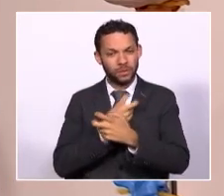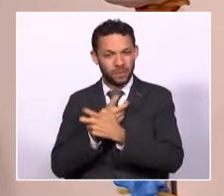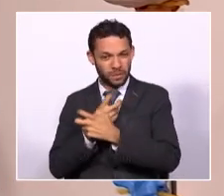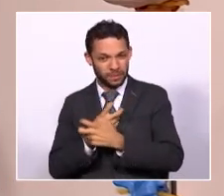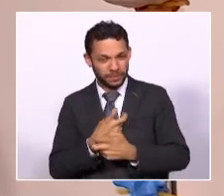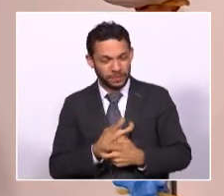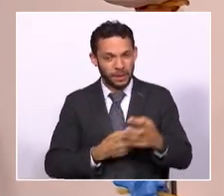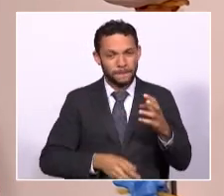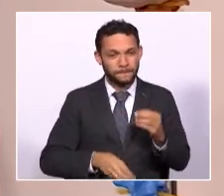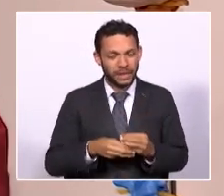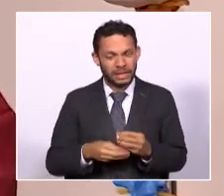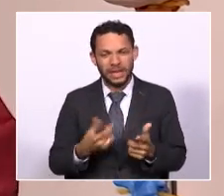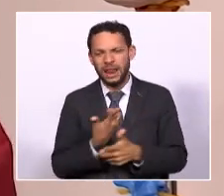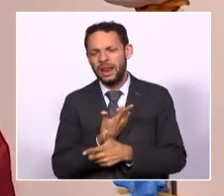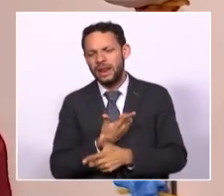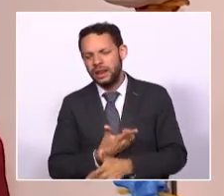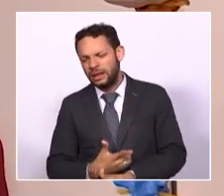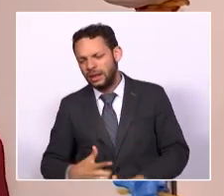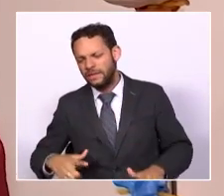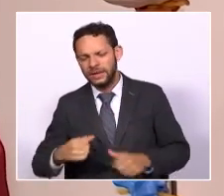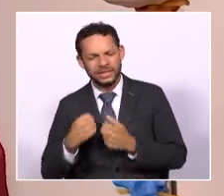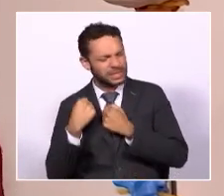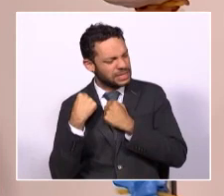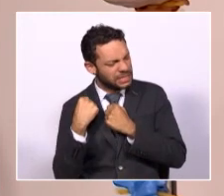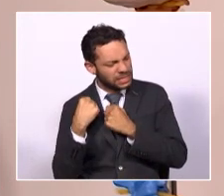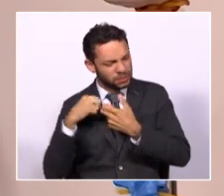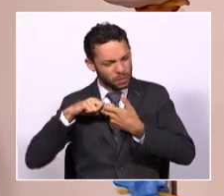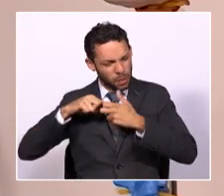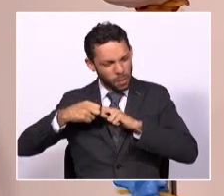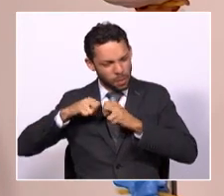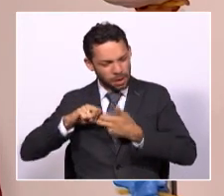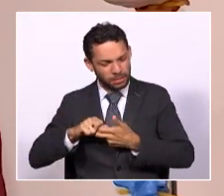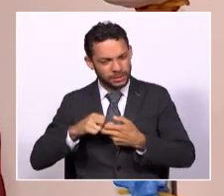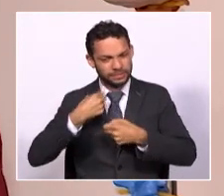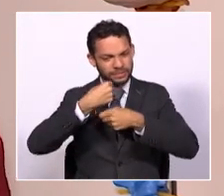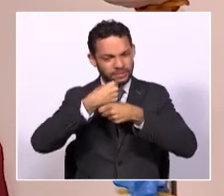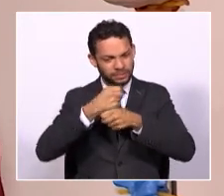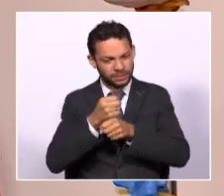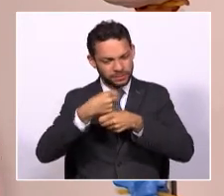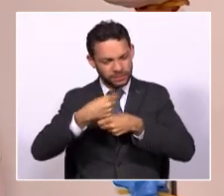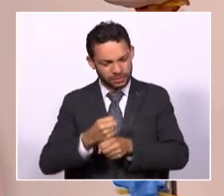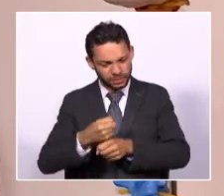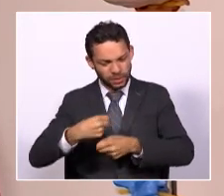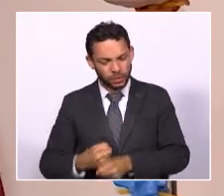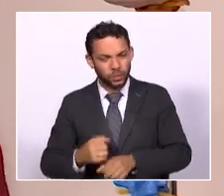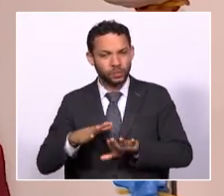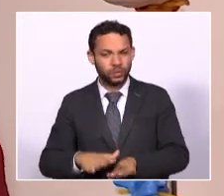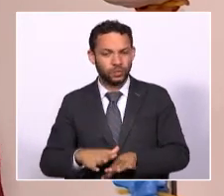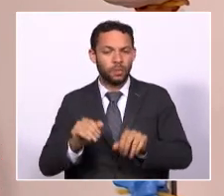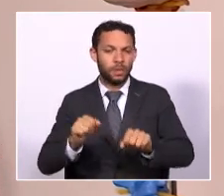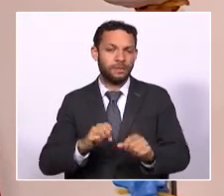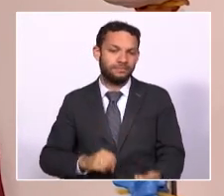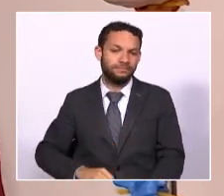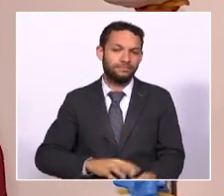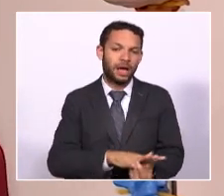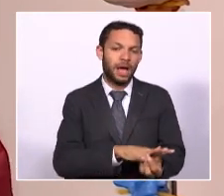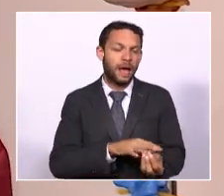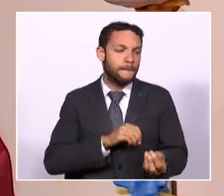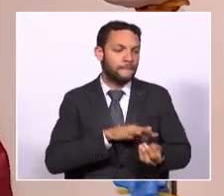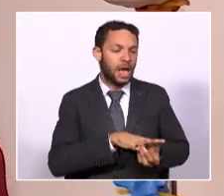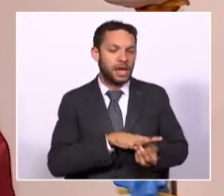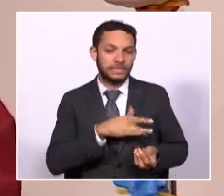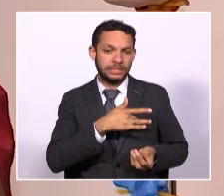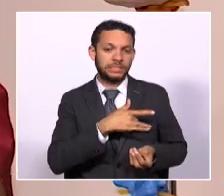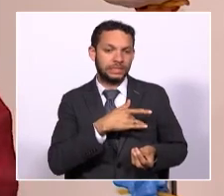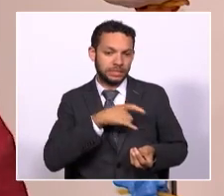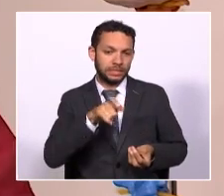de la liberación de las compresiones que se generan en la columna, los nervios permiten producir los neuroestímulos necesarios